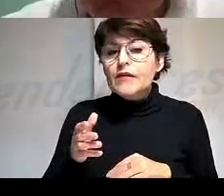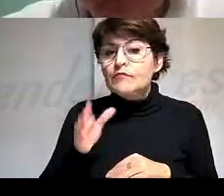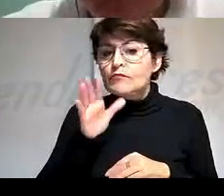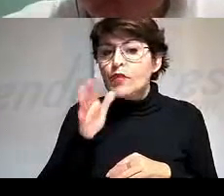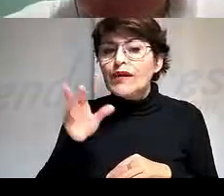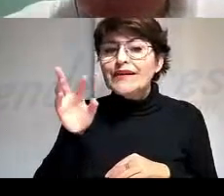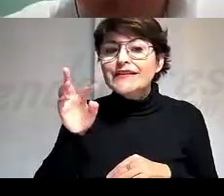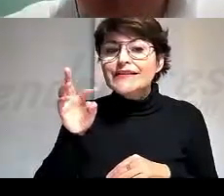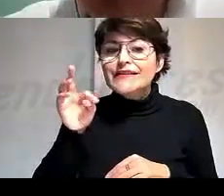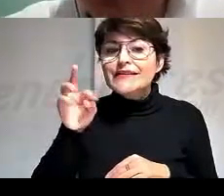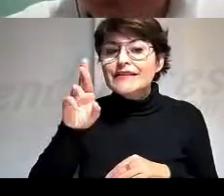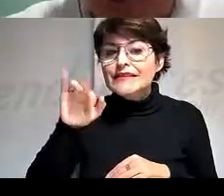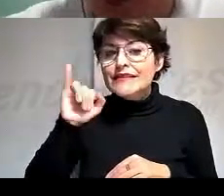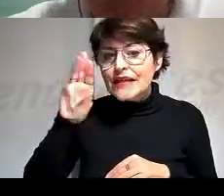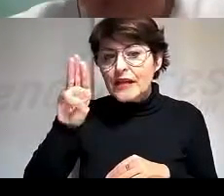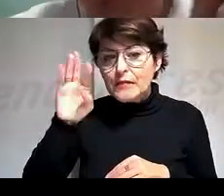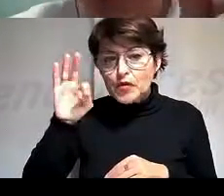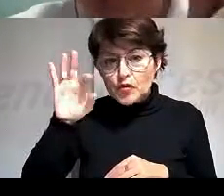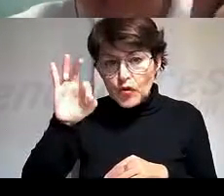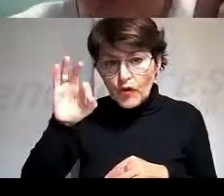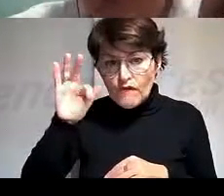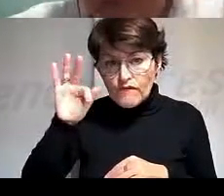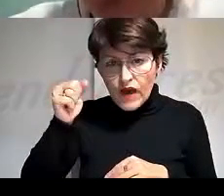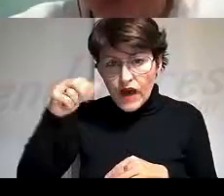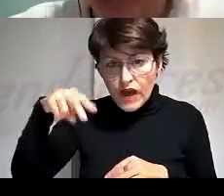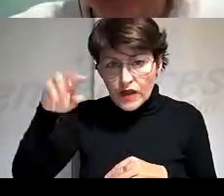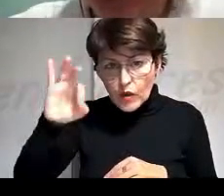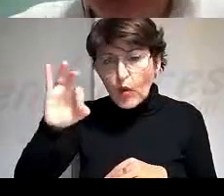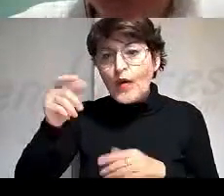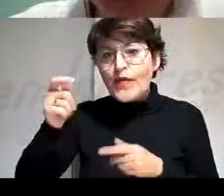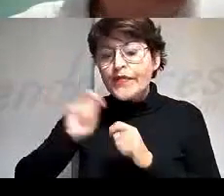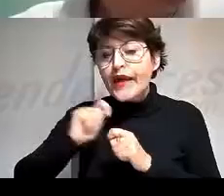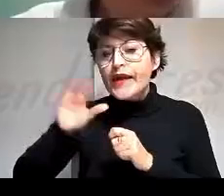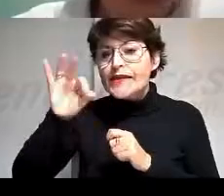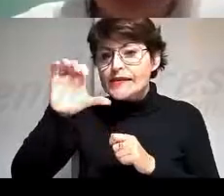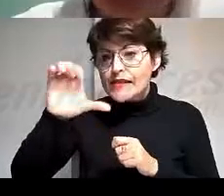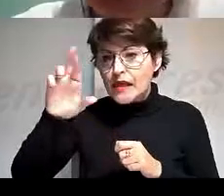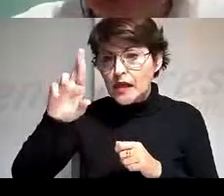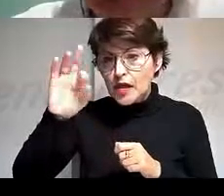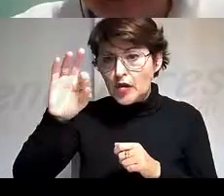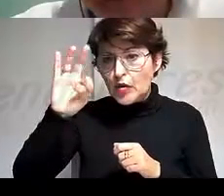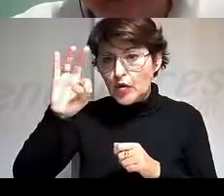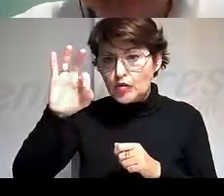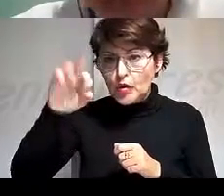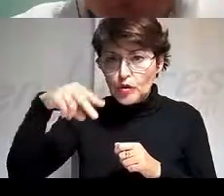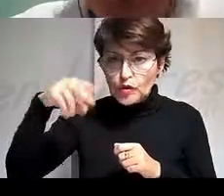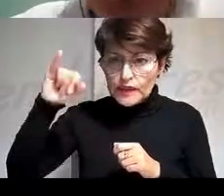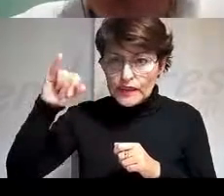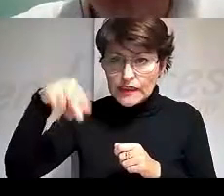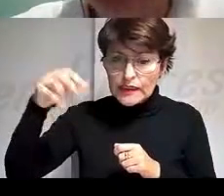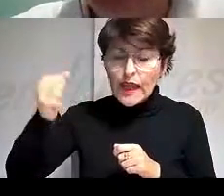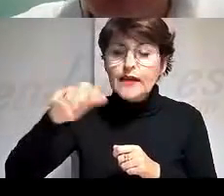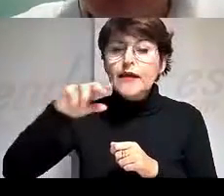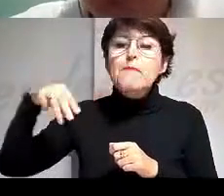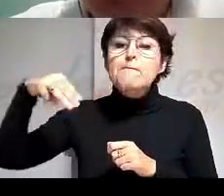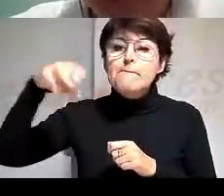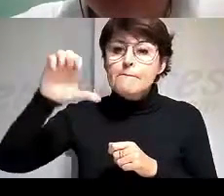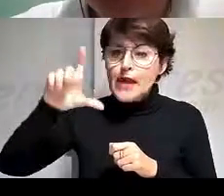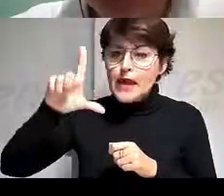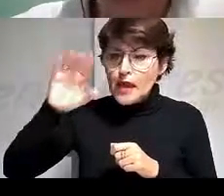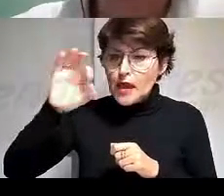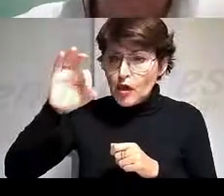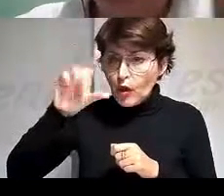es el precursor de la serotonina, que a su vez es la precursora de la melatonina. Por lo tanto, un déficit de triptófano nos puede llevar a un trastorno